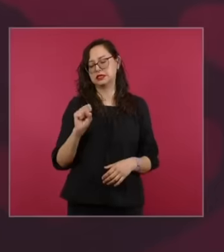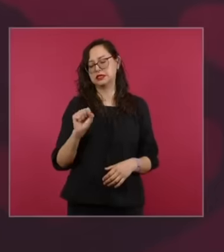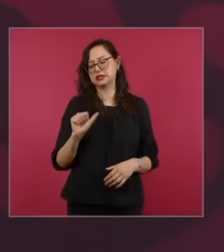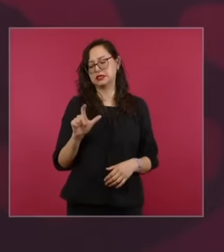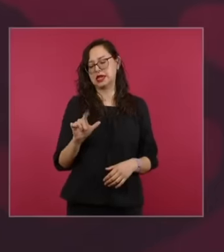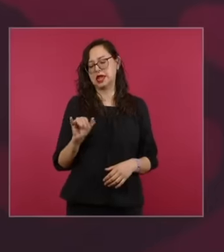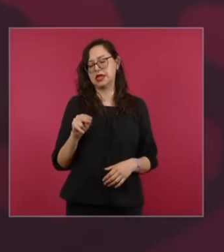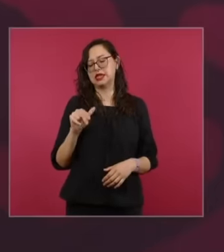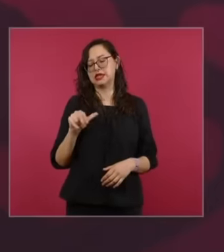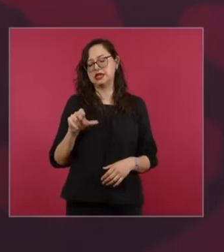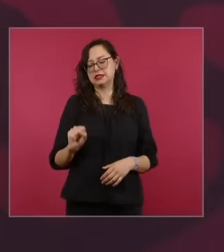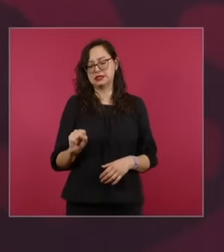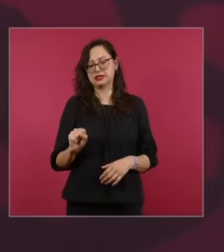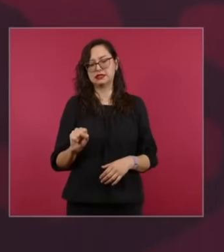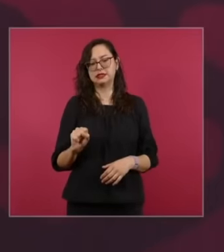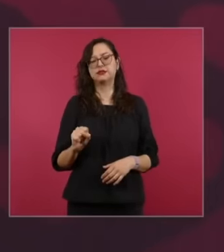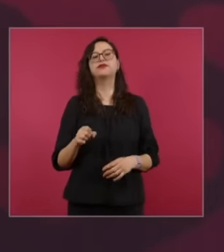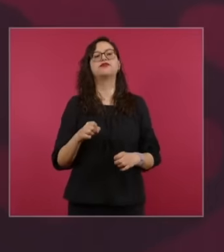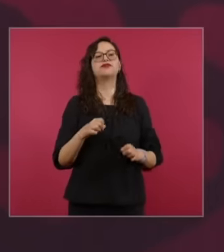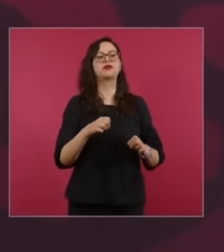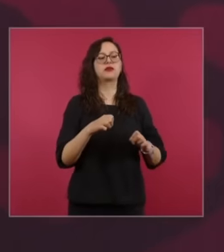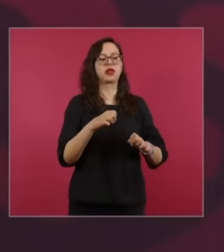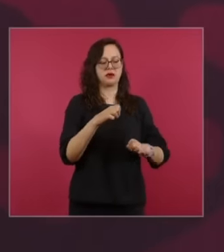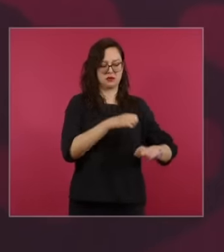en una ocasión, pero viene el caso